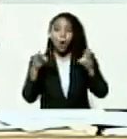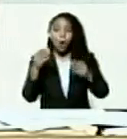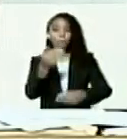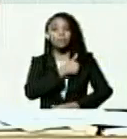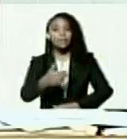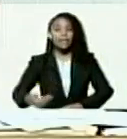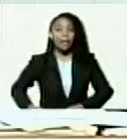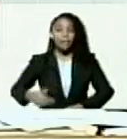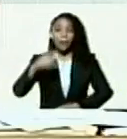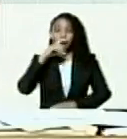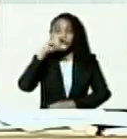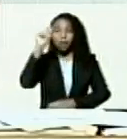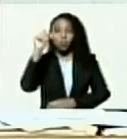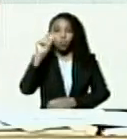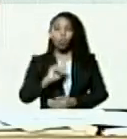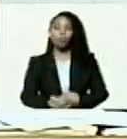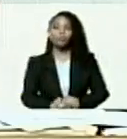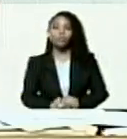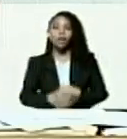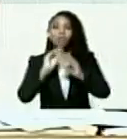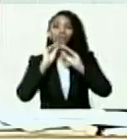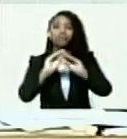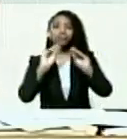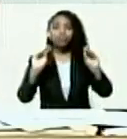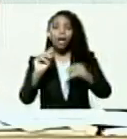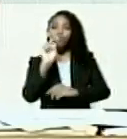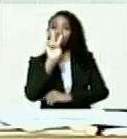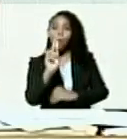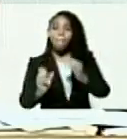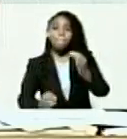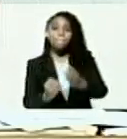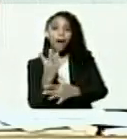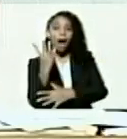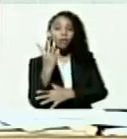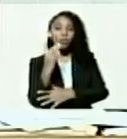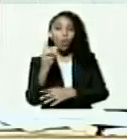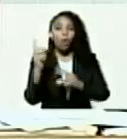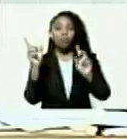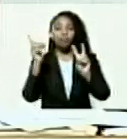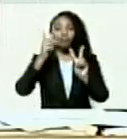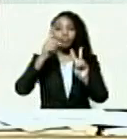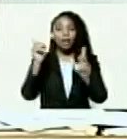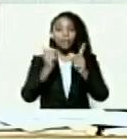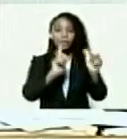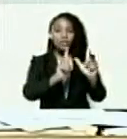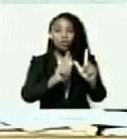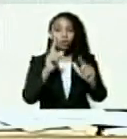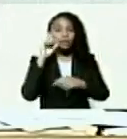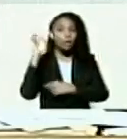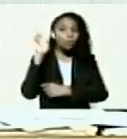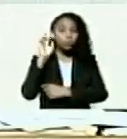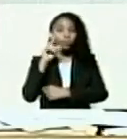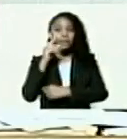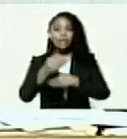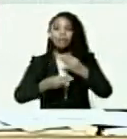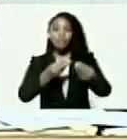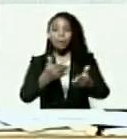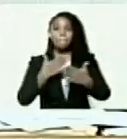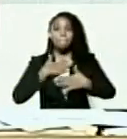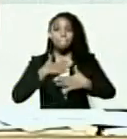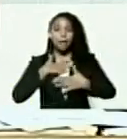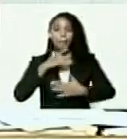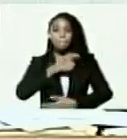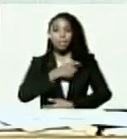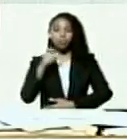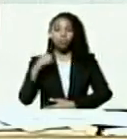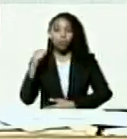República, Nicolás Maduro Moros, anunció el 2 de mayo en transmisión televisada y radiada la designación de mi persona